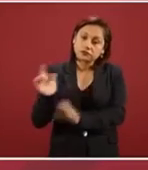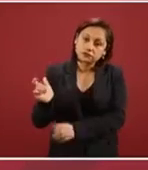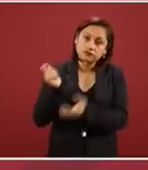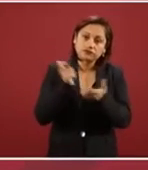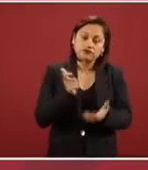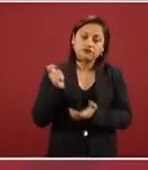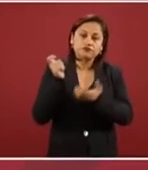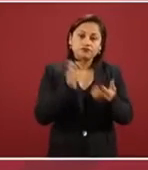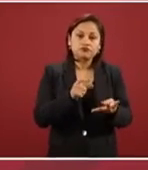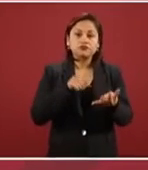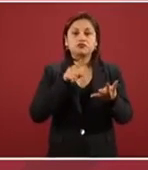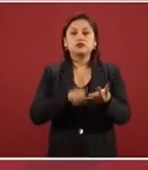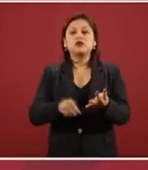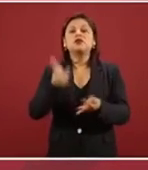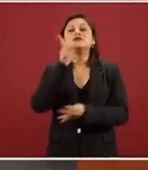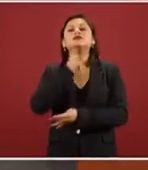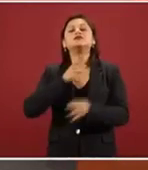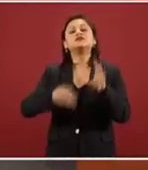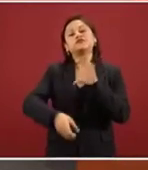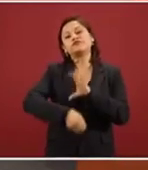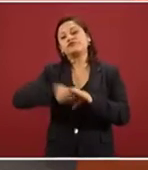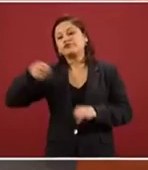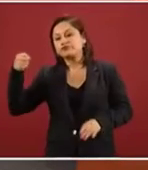extrayendo petróleo,